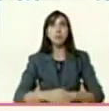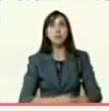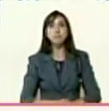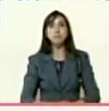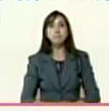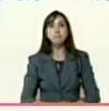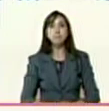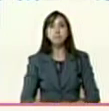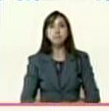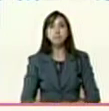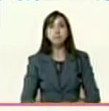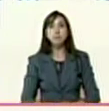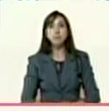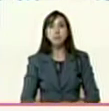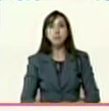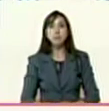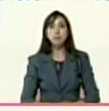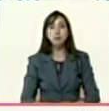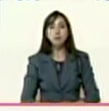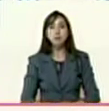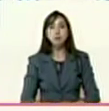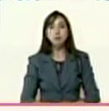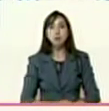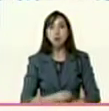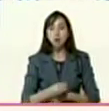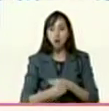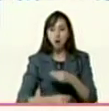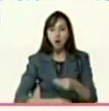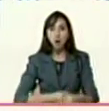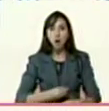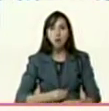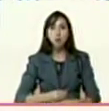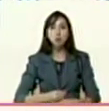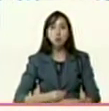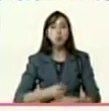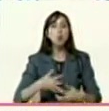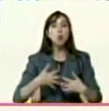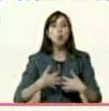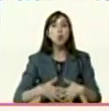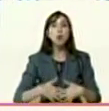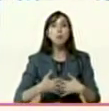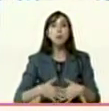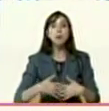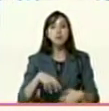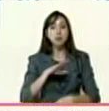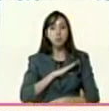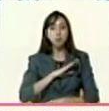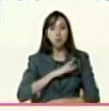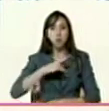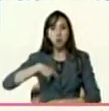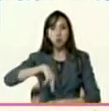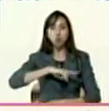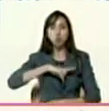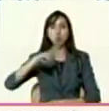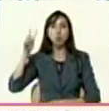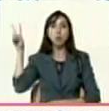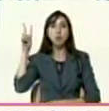que se ha dado en contra de las empresas de todos los venezolanos.